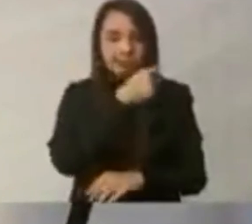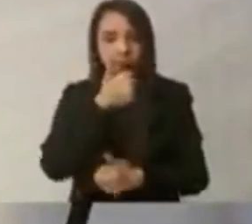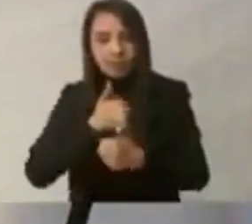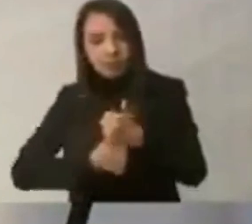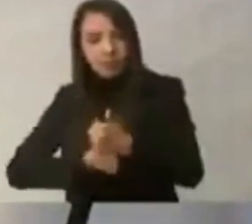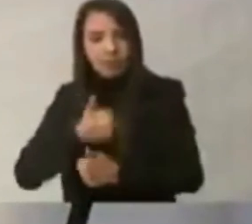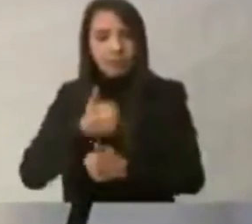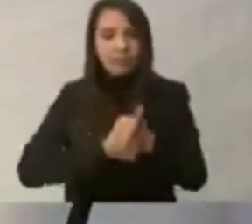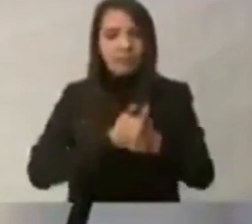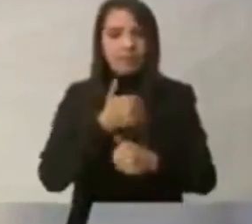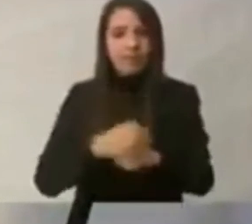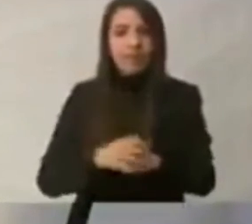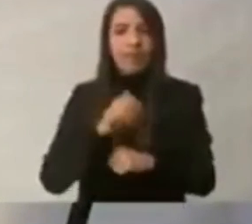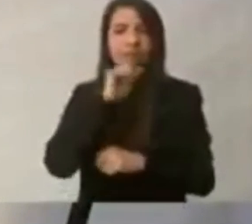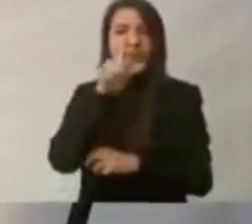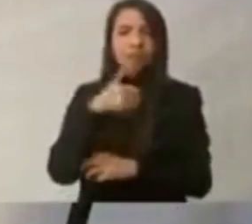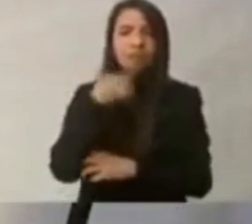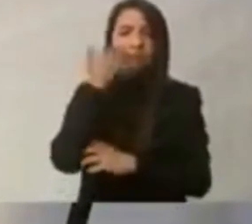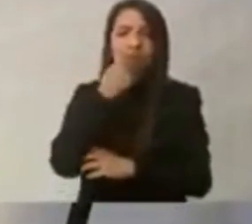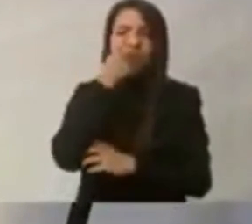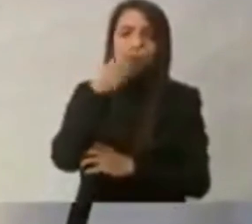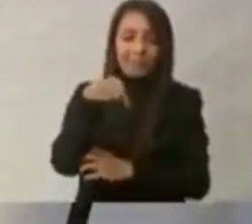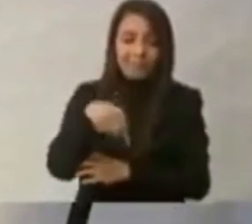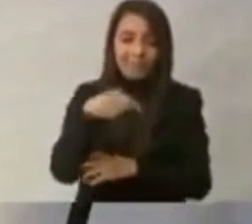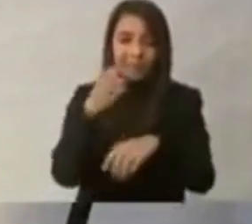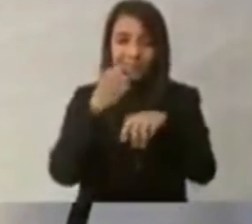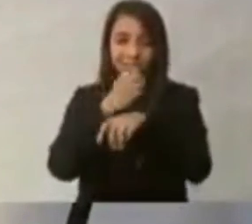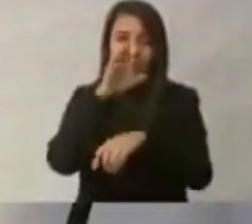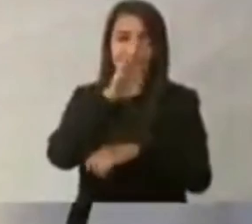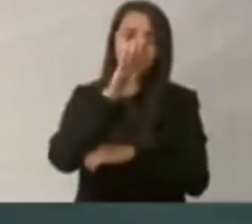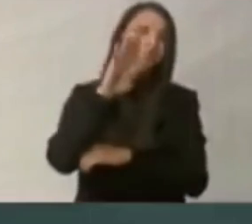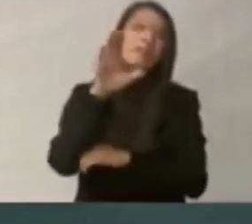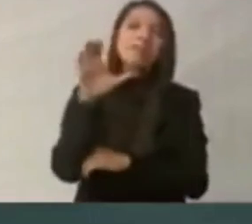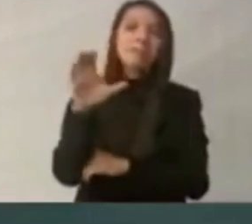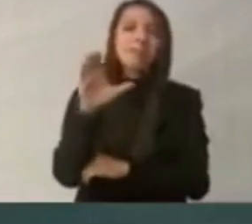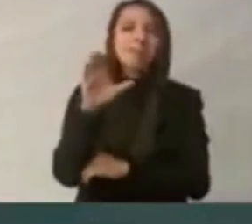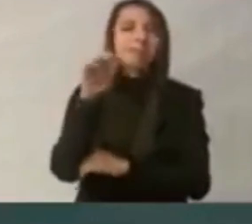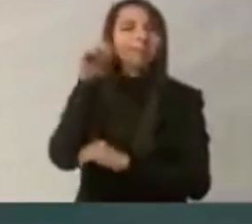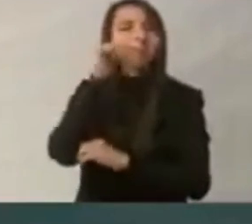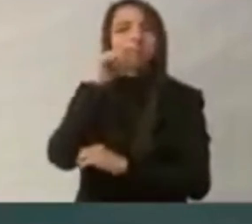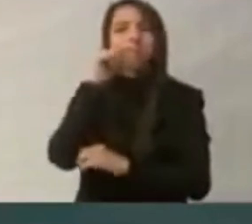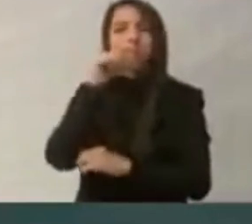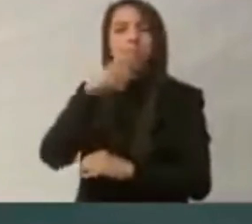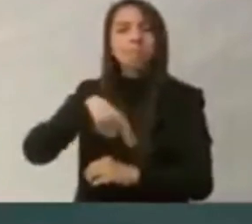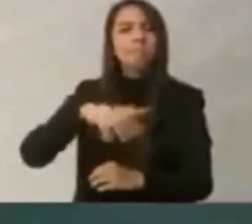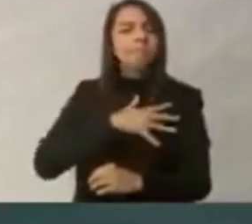que en este estado siempre ha habido una vocación democrática.